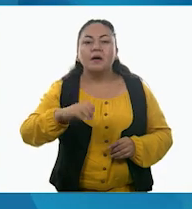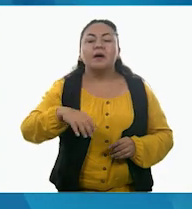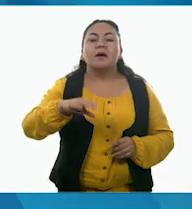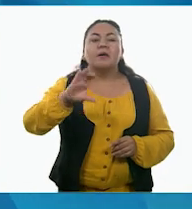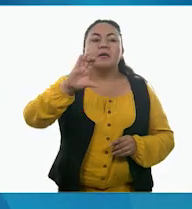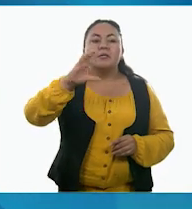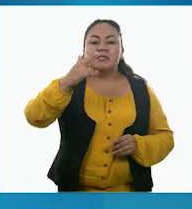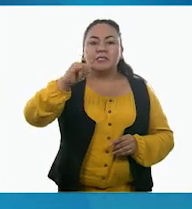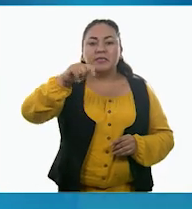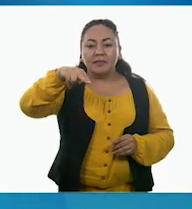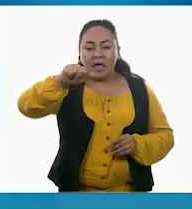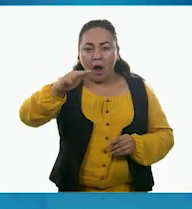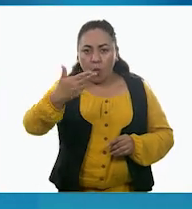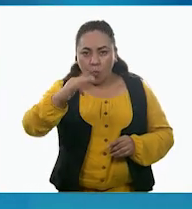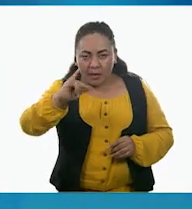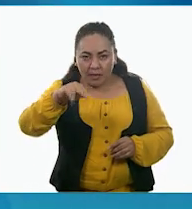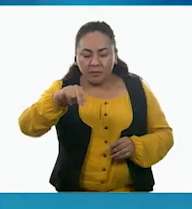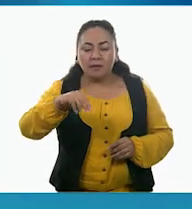chignawi,